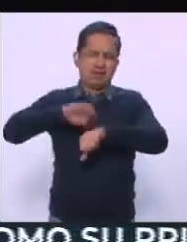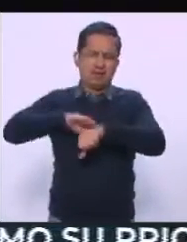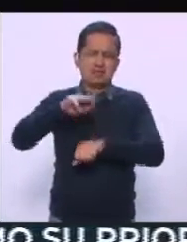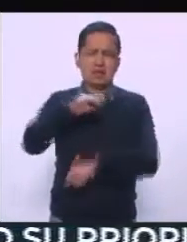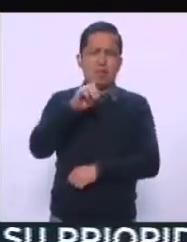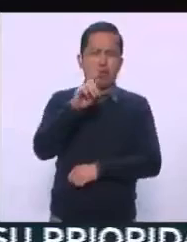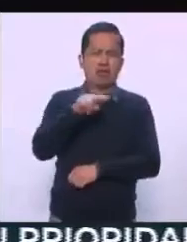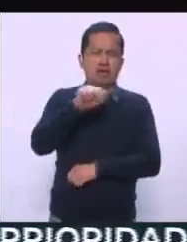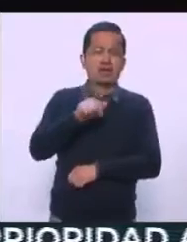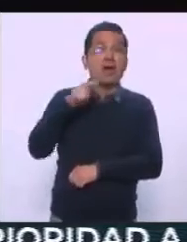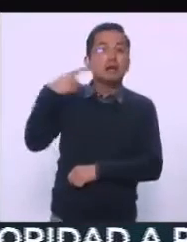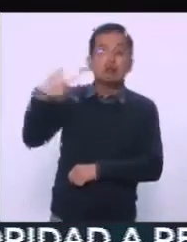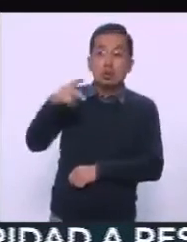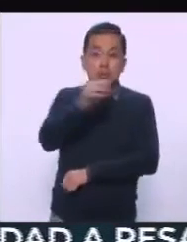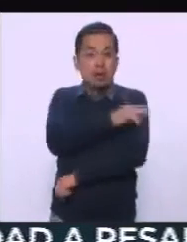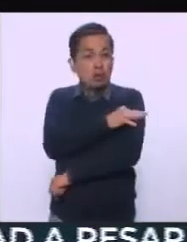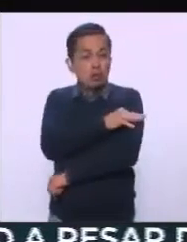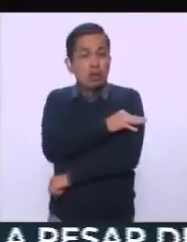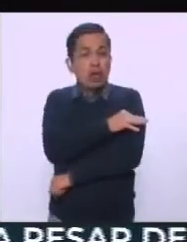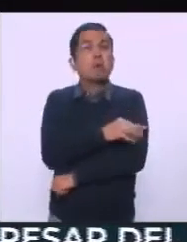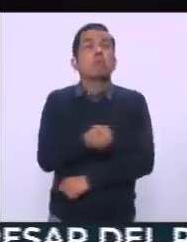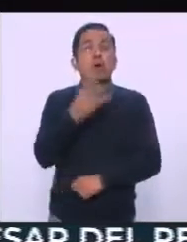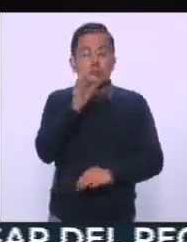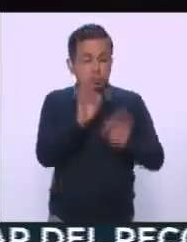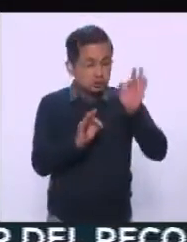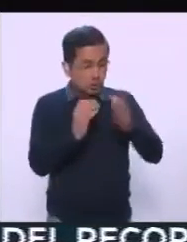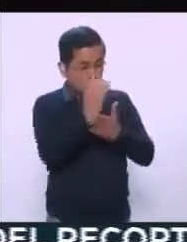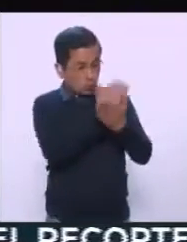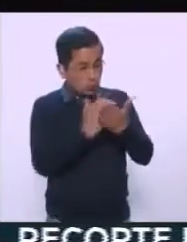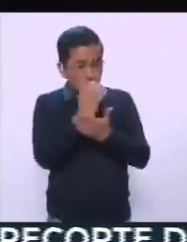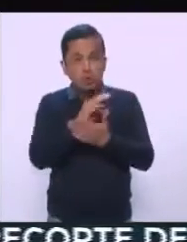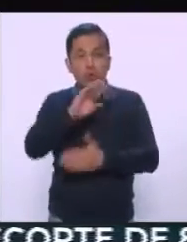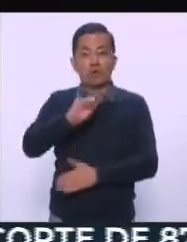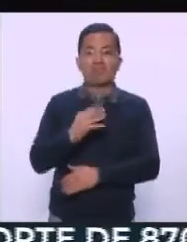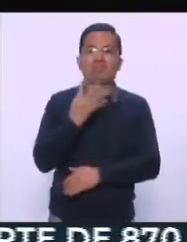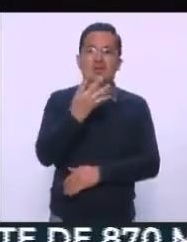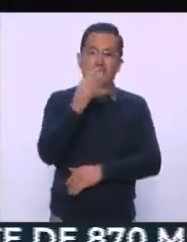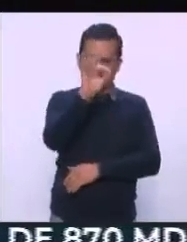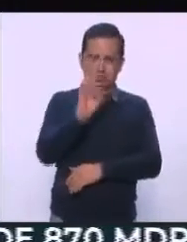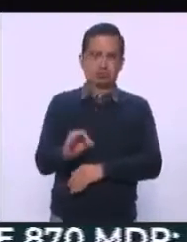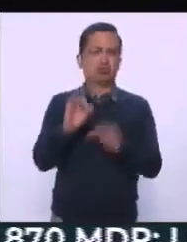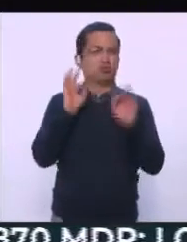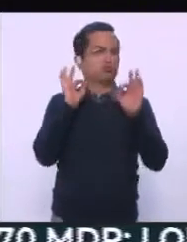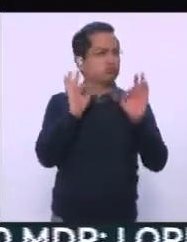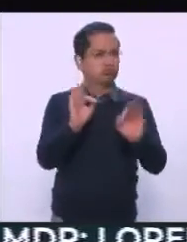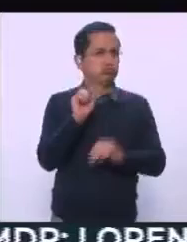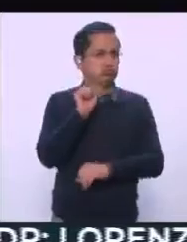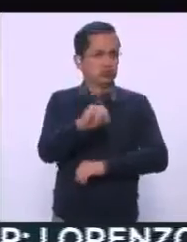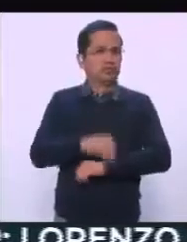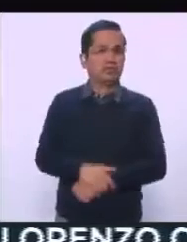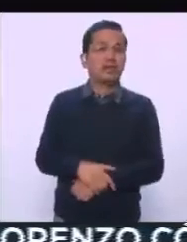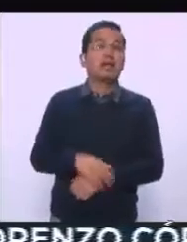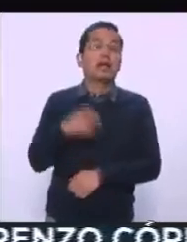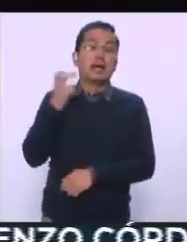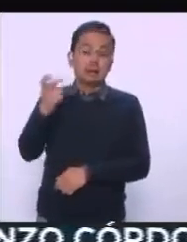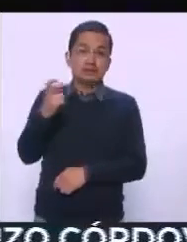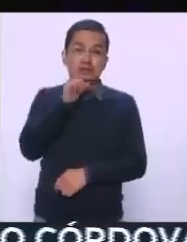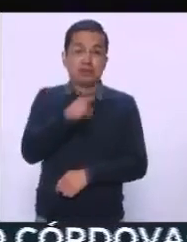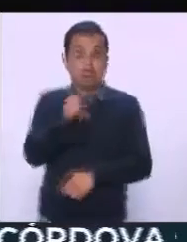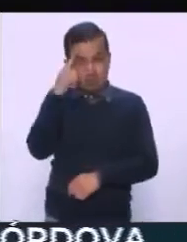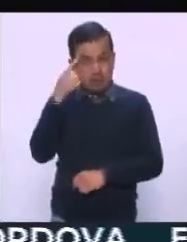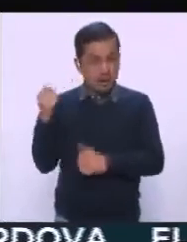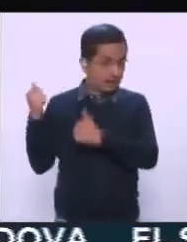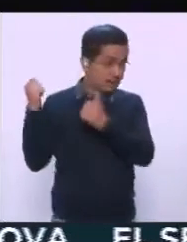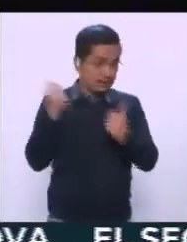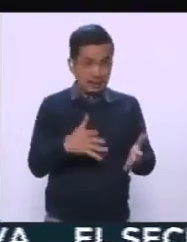aproximadamente 94% de acuerdo a su estudio en fase 3 y además de eso tiene menores costos